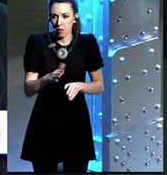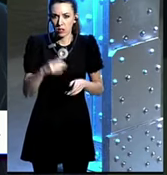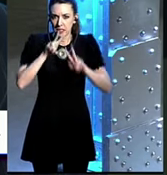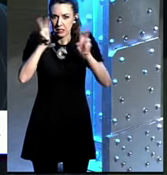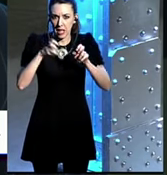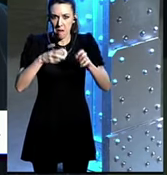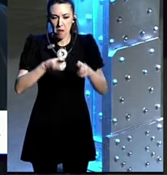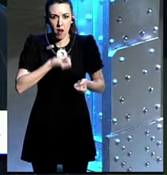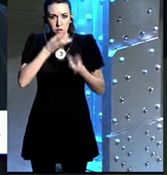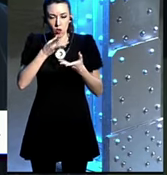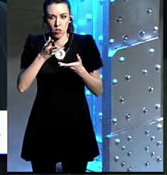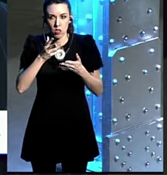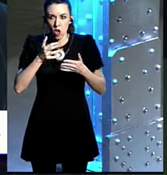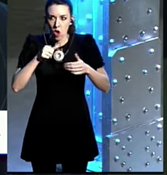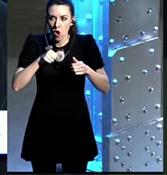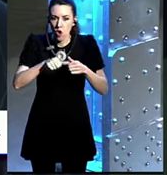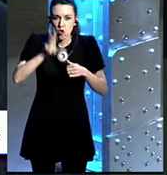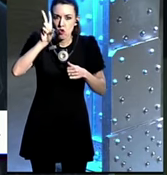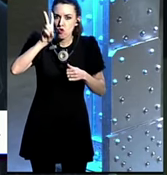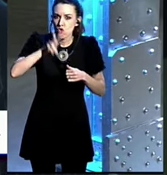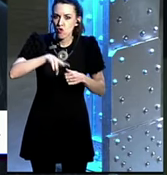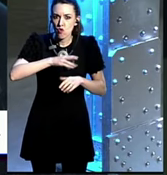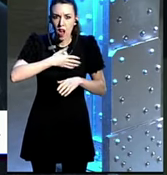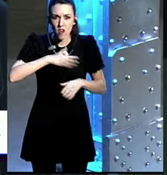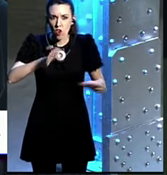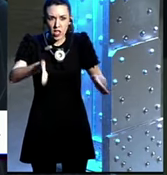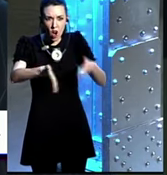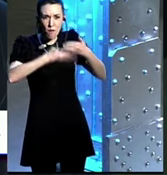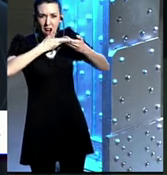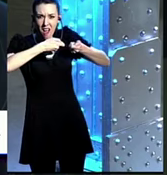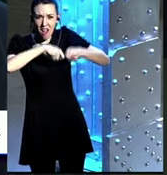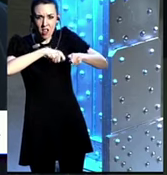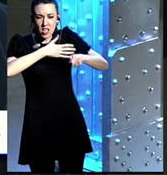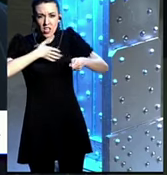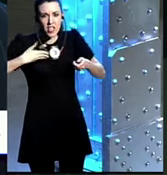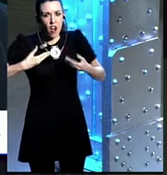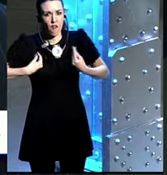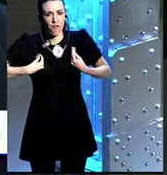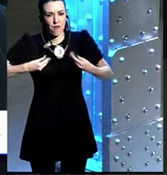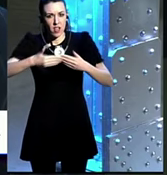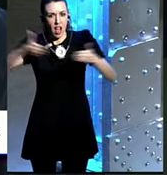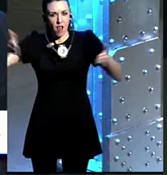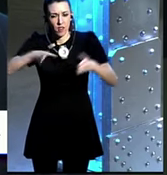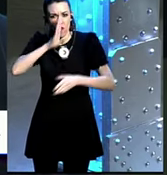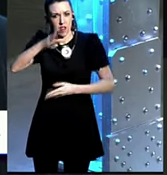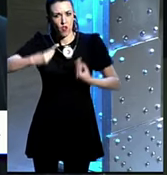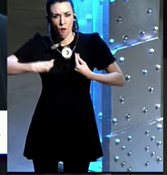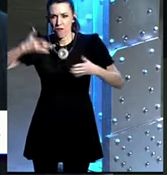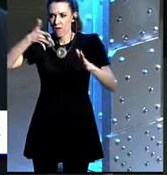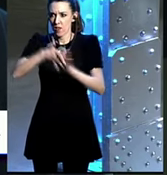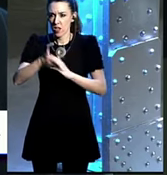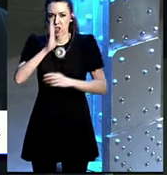pensé, nunca más quiero volver a estar encerrado en un armario. Quiero vivir en un área abierta, quiero ser directo durante el resto de mi